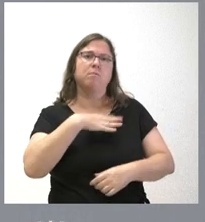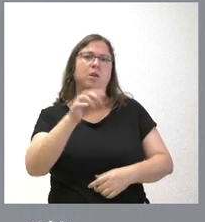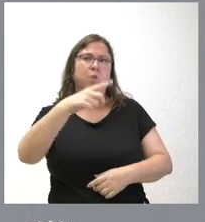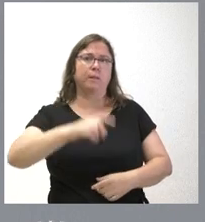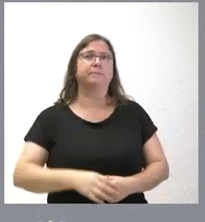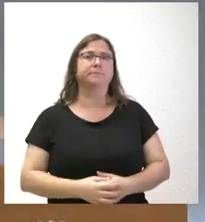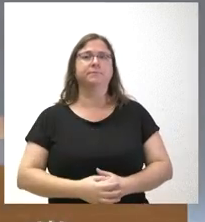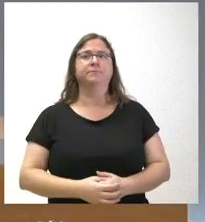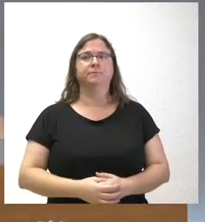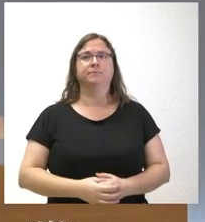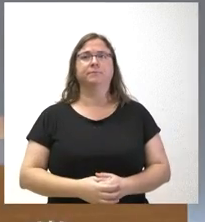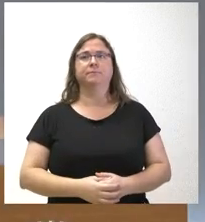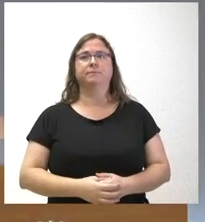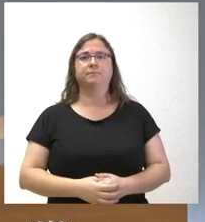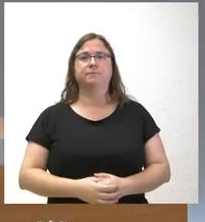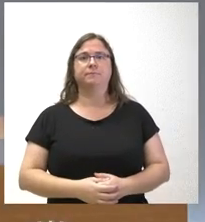comunidad Autónoma